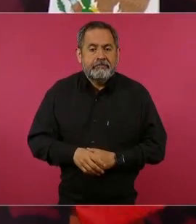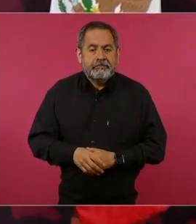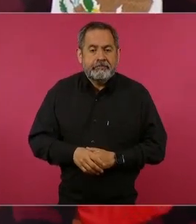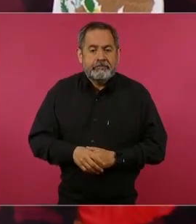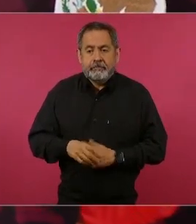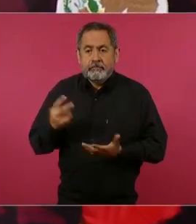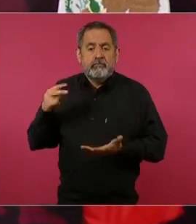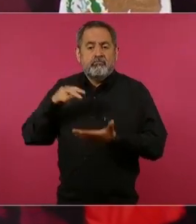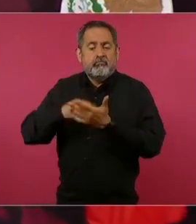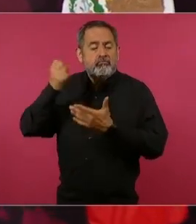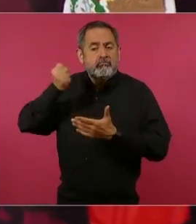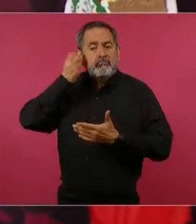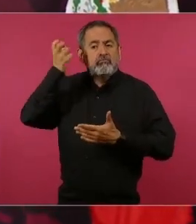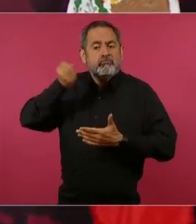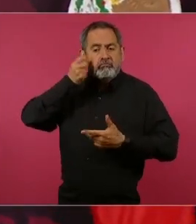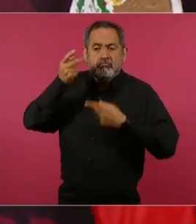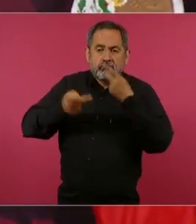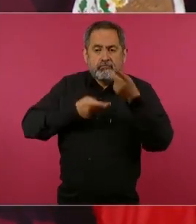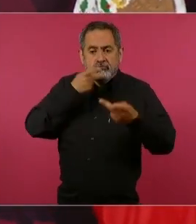Exponer.